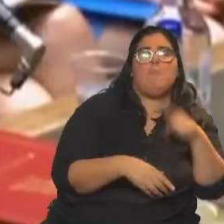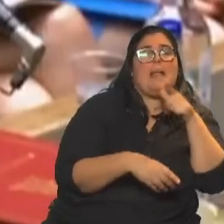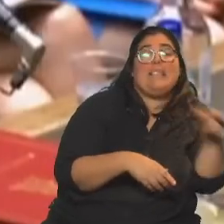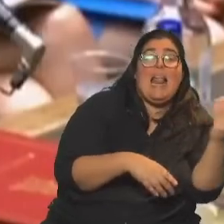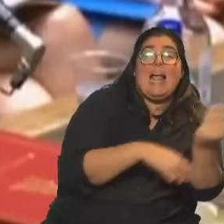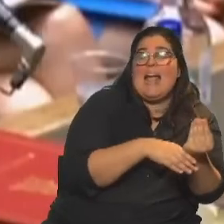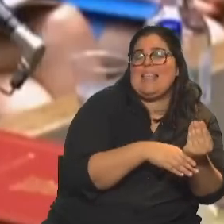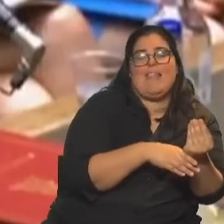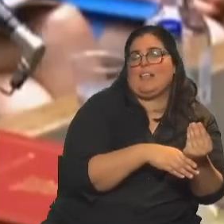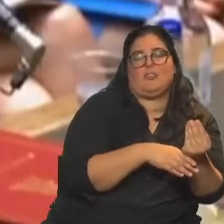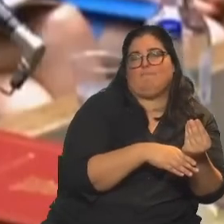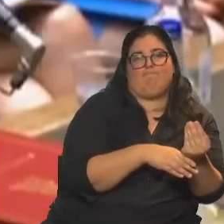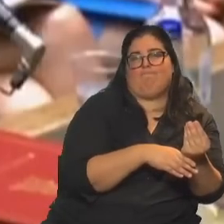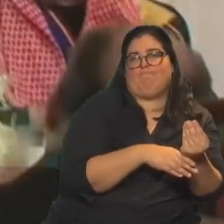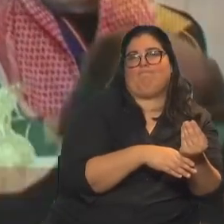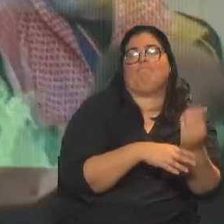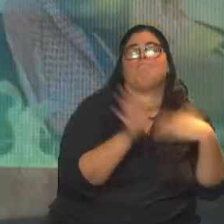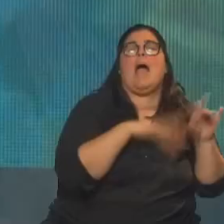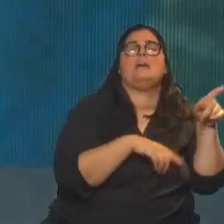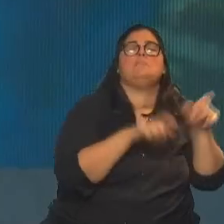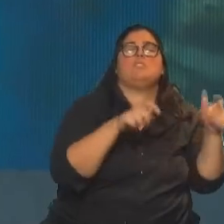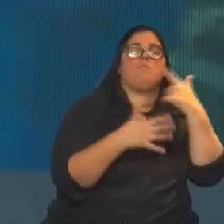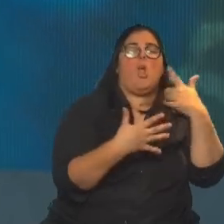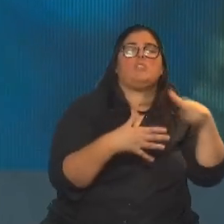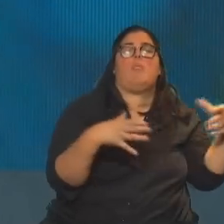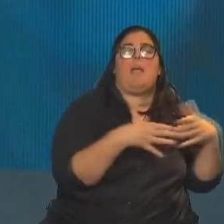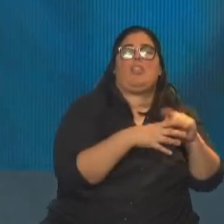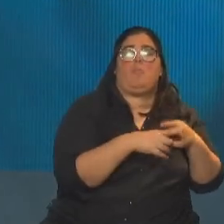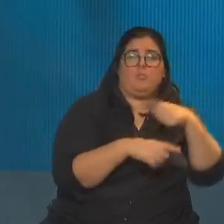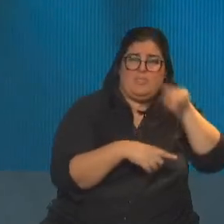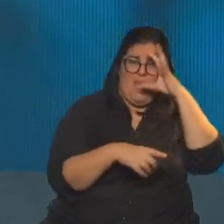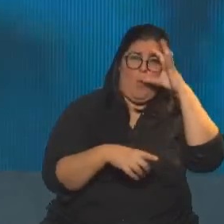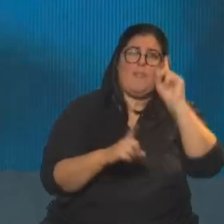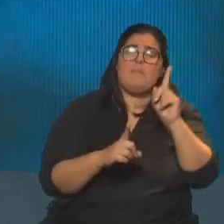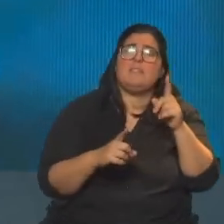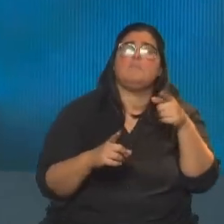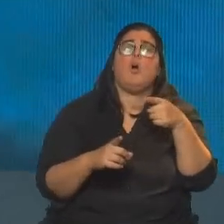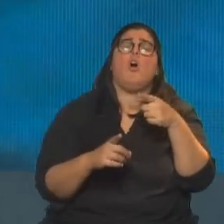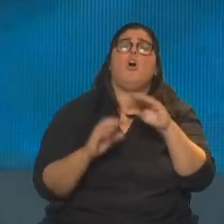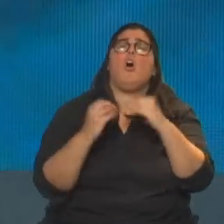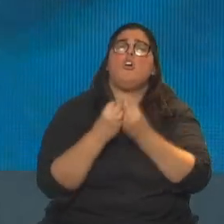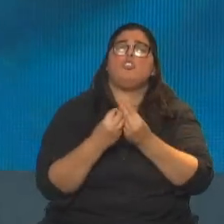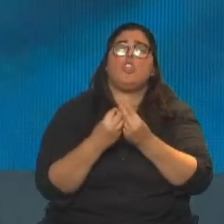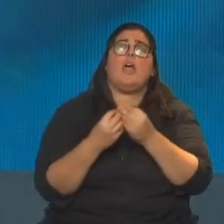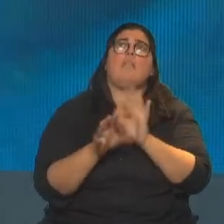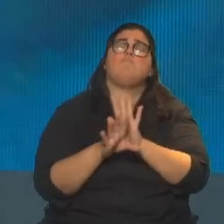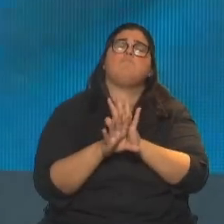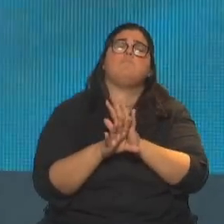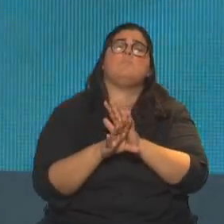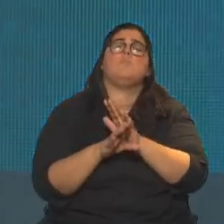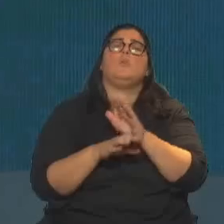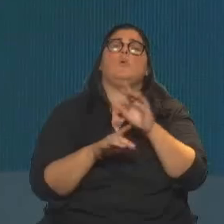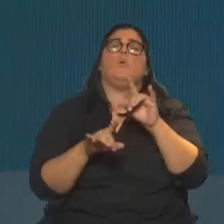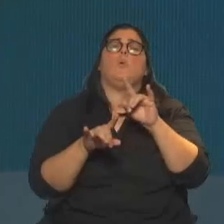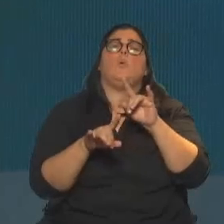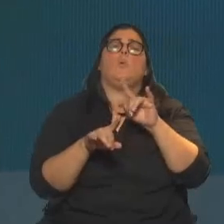que los principales cuadros del partido. Recordemos que el grupo que lleva adelante esta moción de censura representa a lo que se denominan los whip, que son